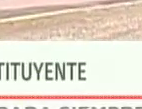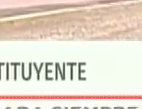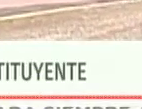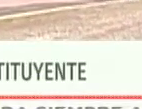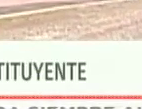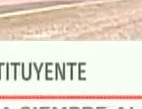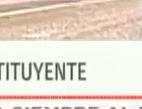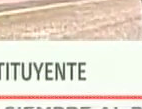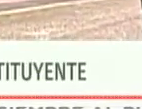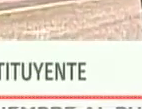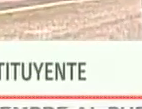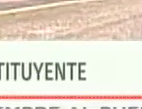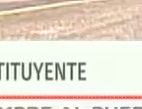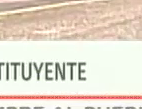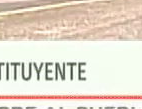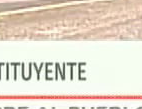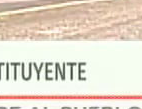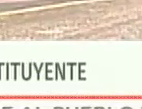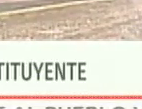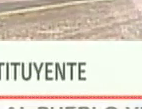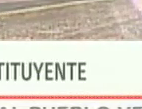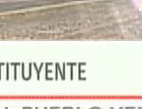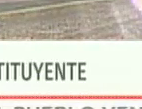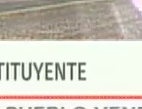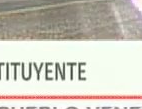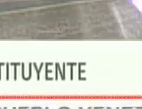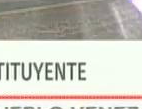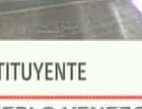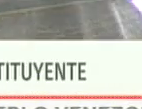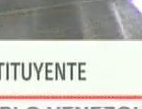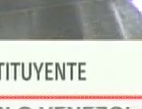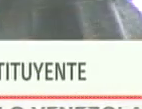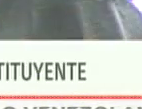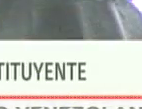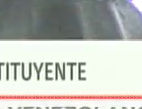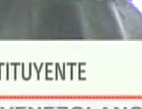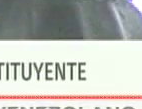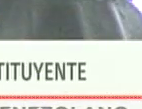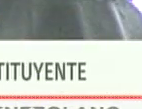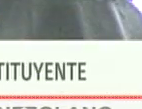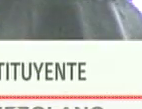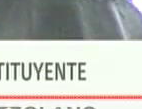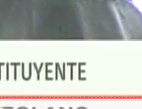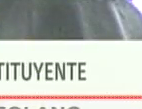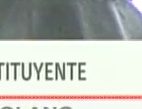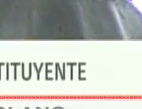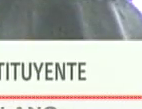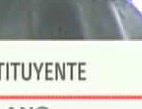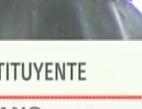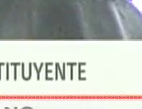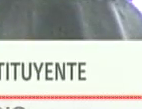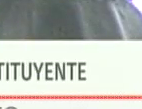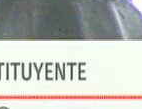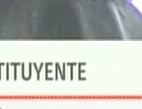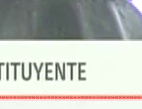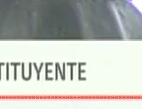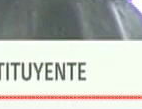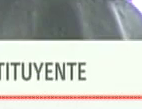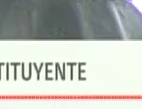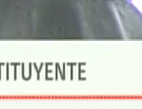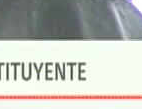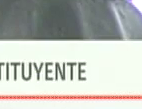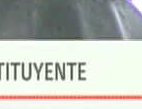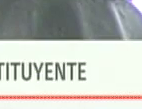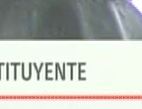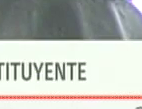y Venezuela, al que luego se unirá la provincia de Quito, hoy Ecuador, en el entendido de que podría